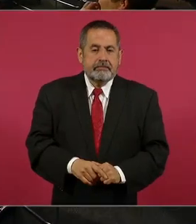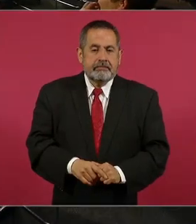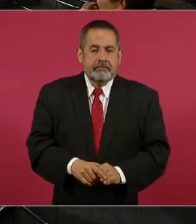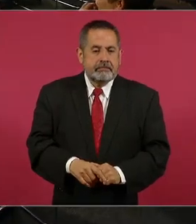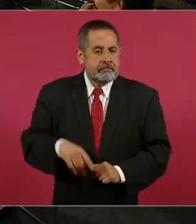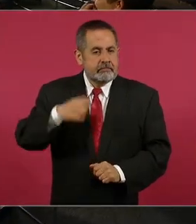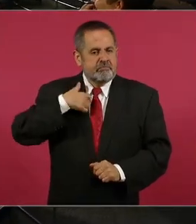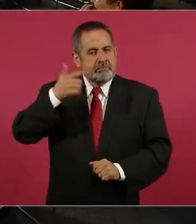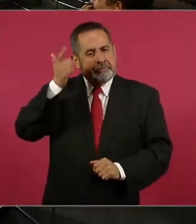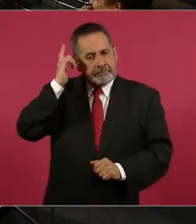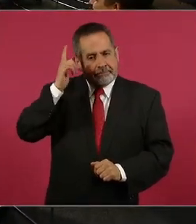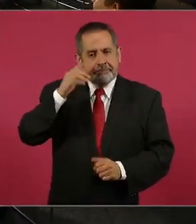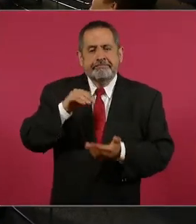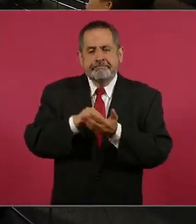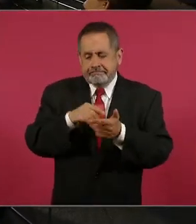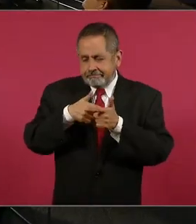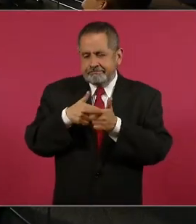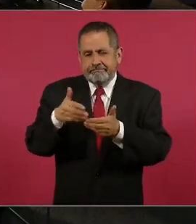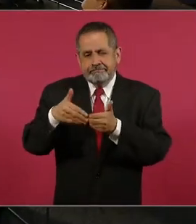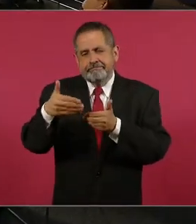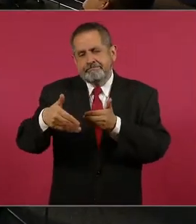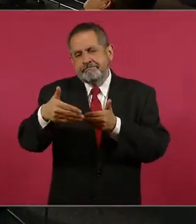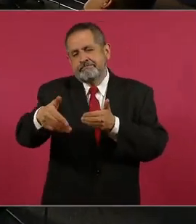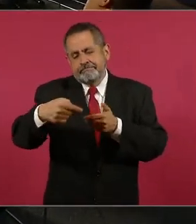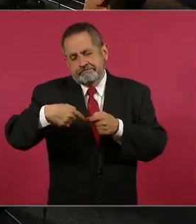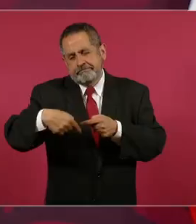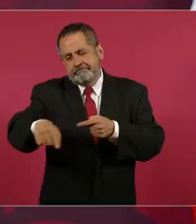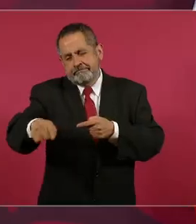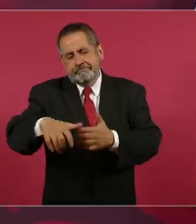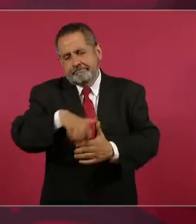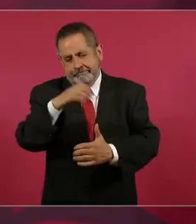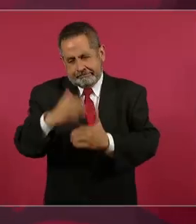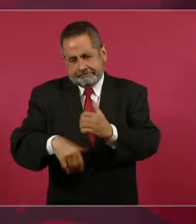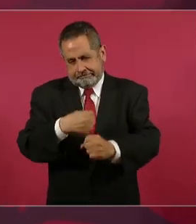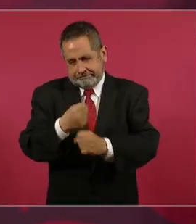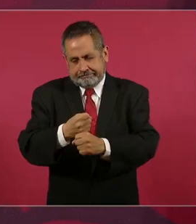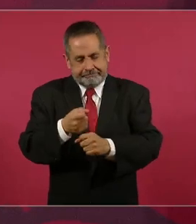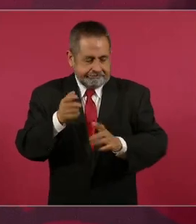y ojalá y así siga pasando este fin de año,